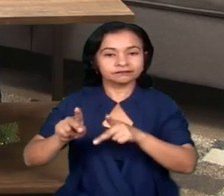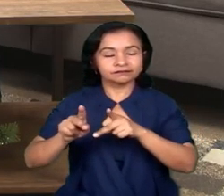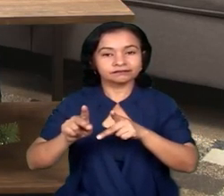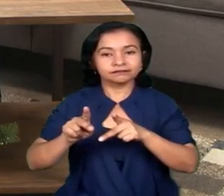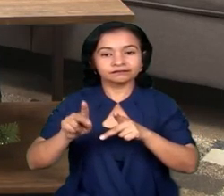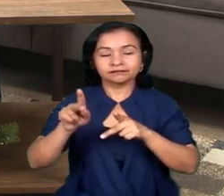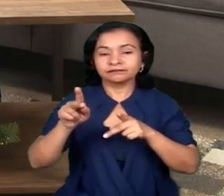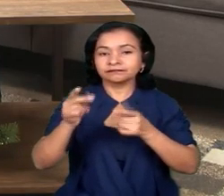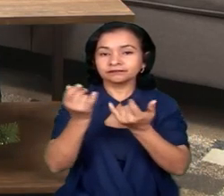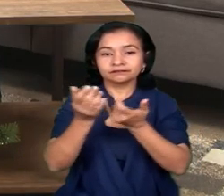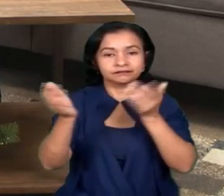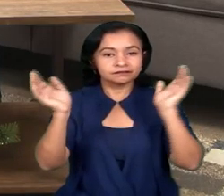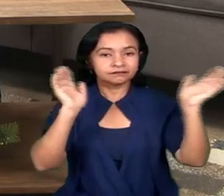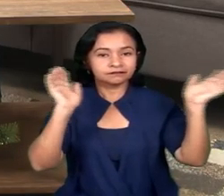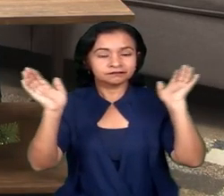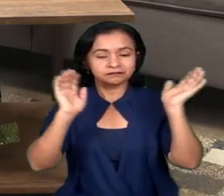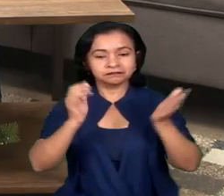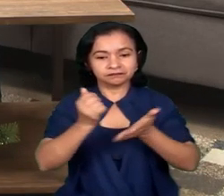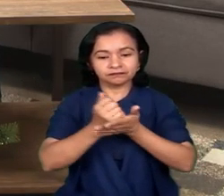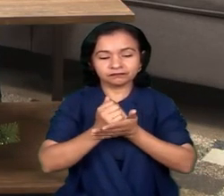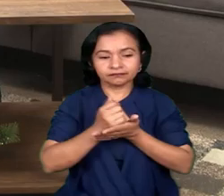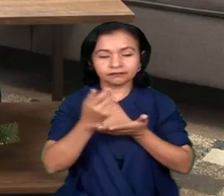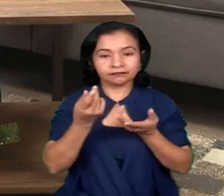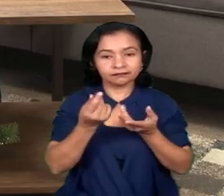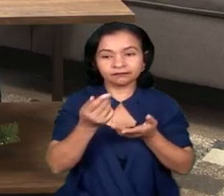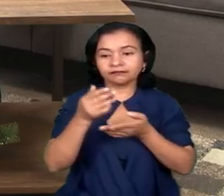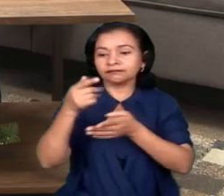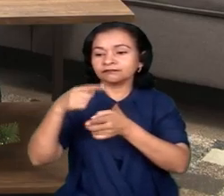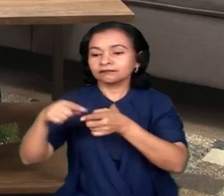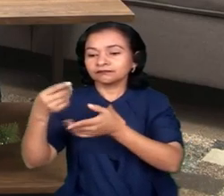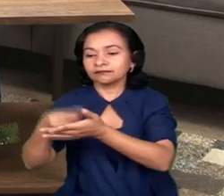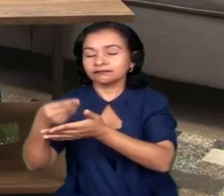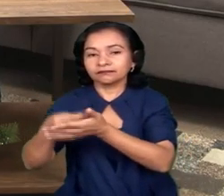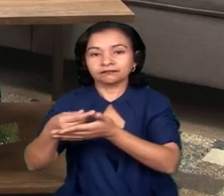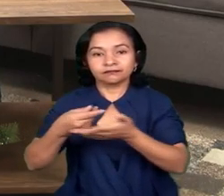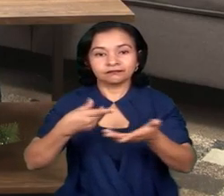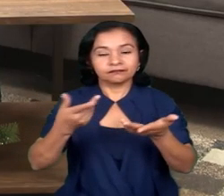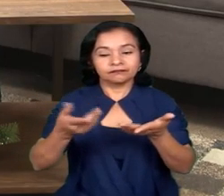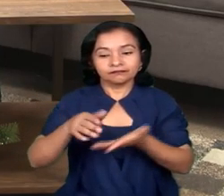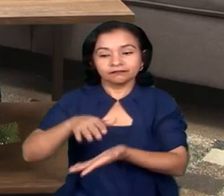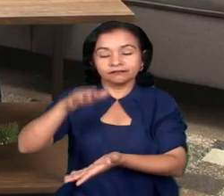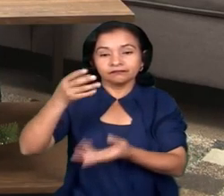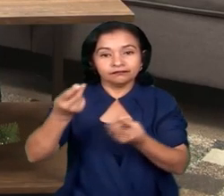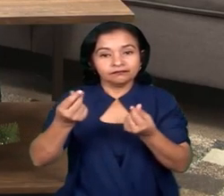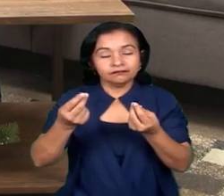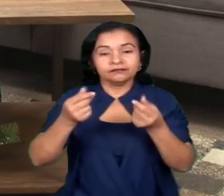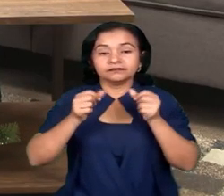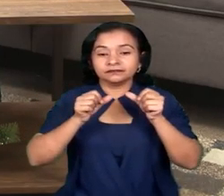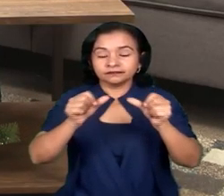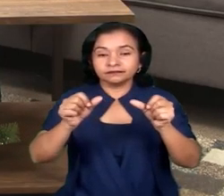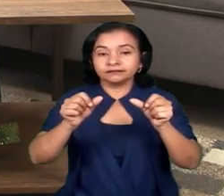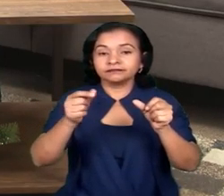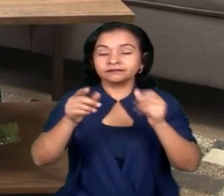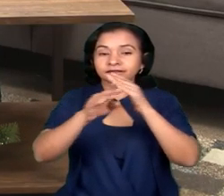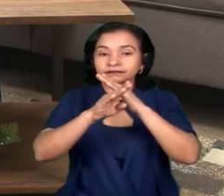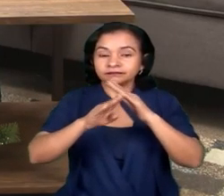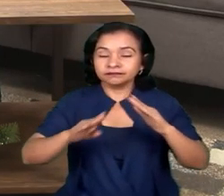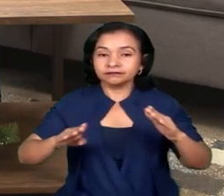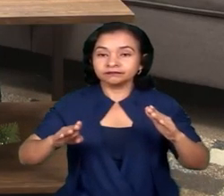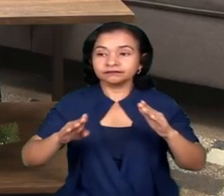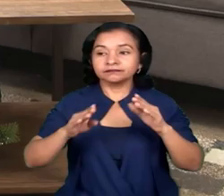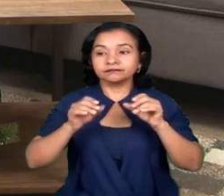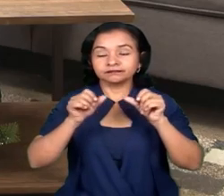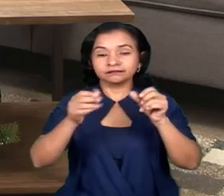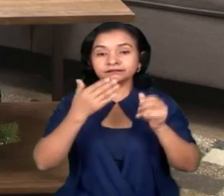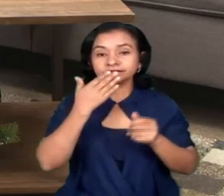mismos comerciantes hemos sido beneficiados. Y al final, pues te digo, nosotros vamos a seguir apostando a la paz, a la tranquilidad,